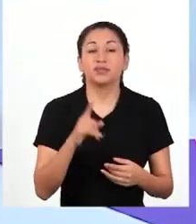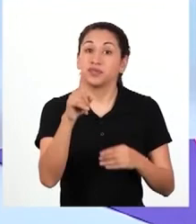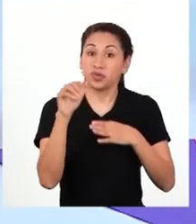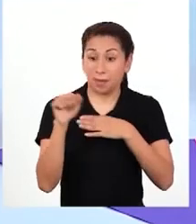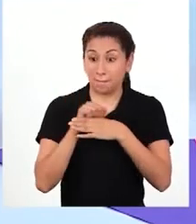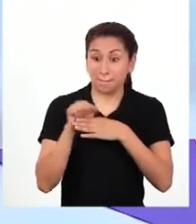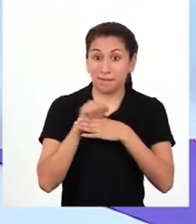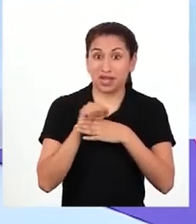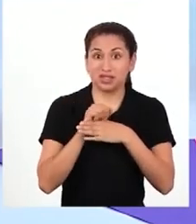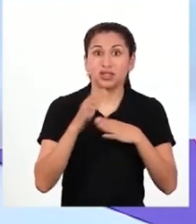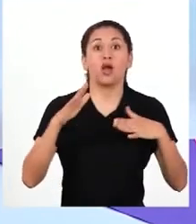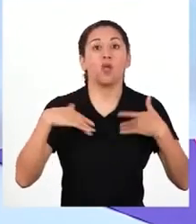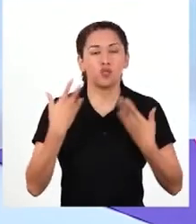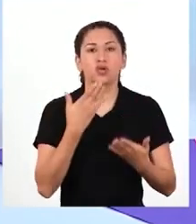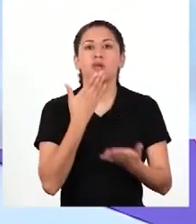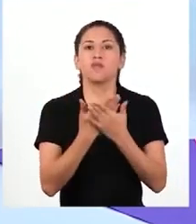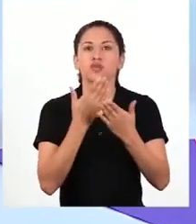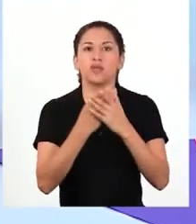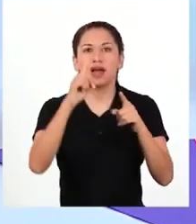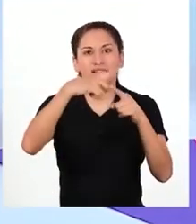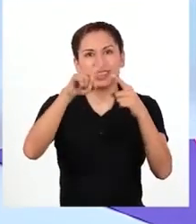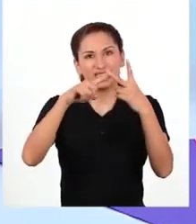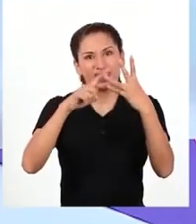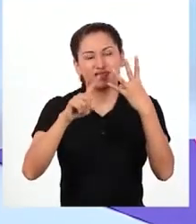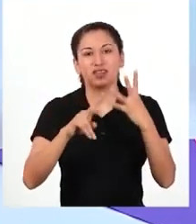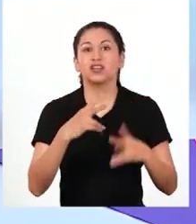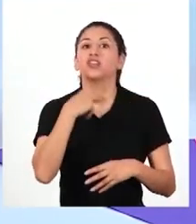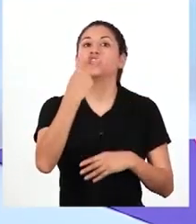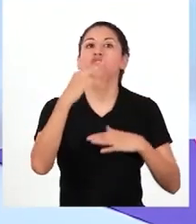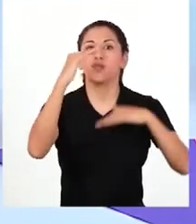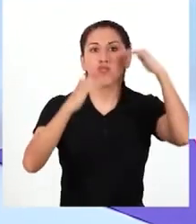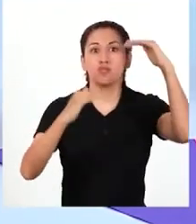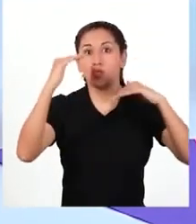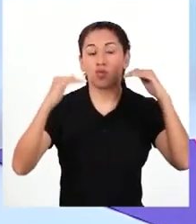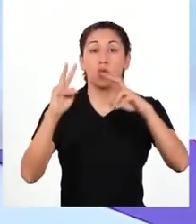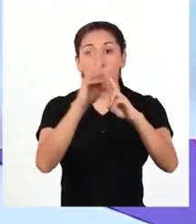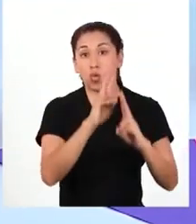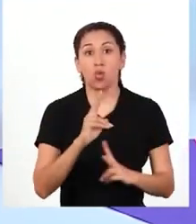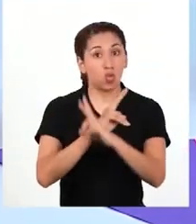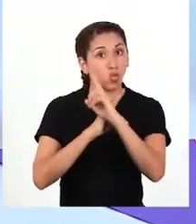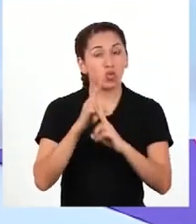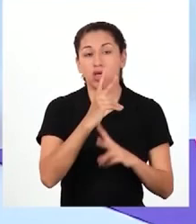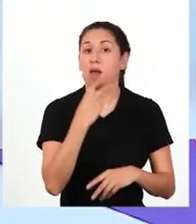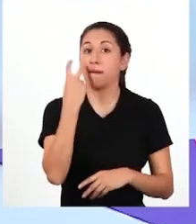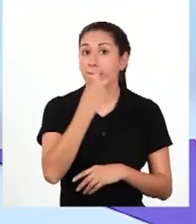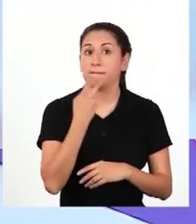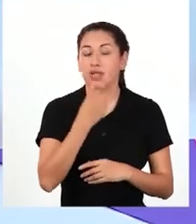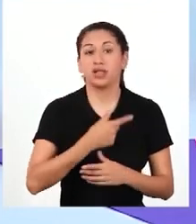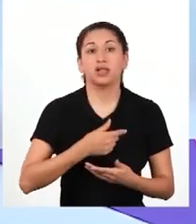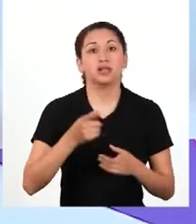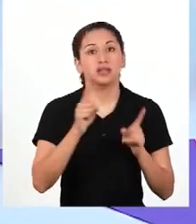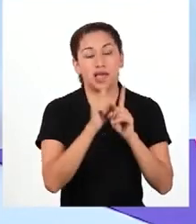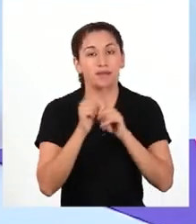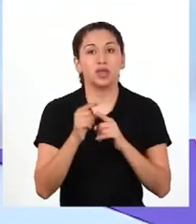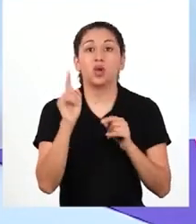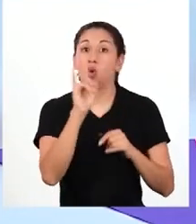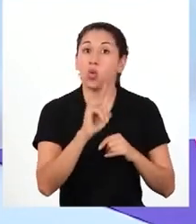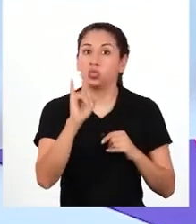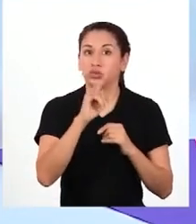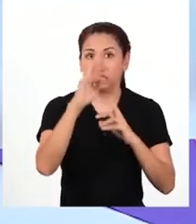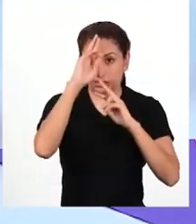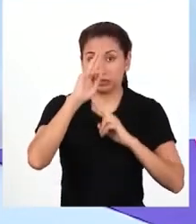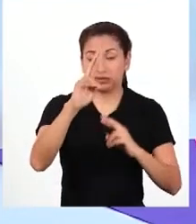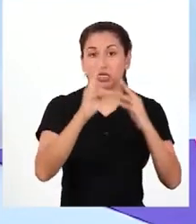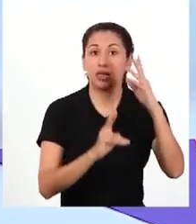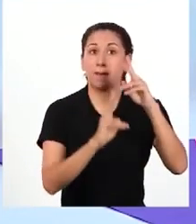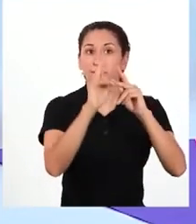de voz, cuidando la vocalización de las palabras y respetando las pausas. Todo esto para lograr lo que